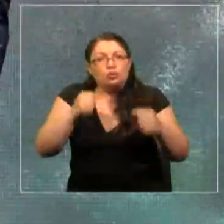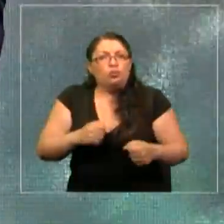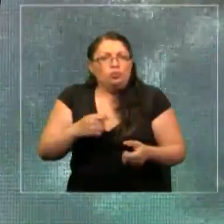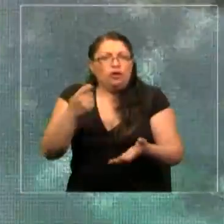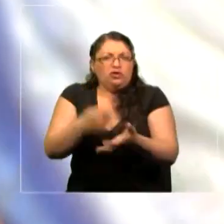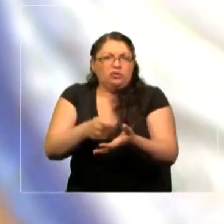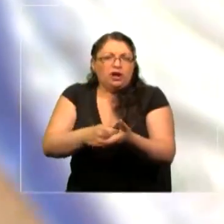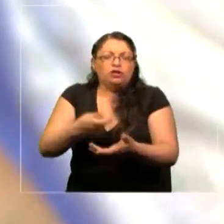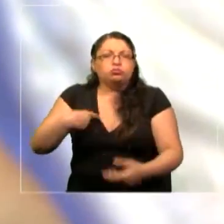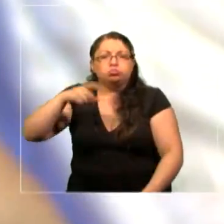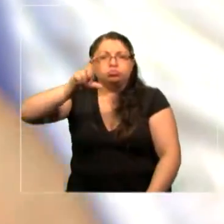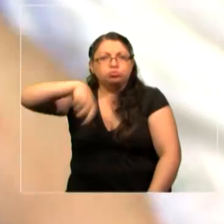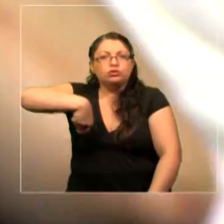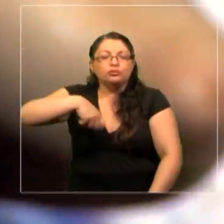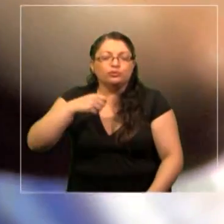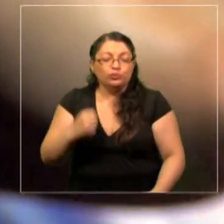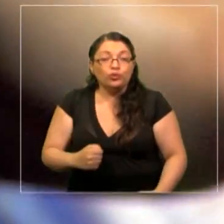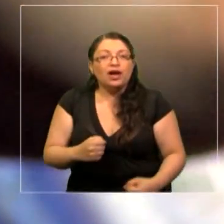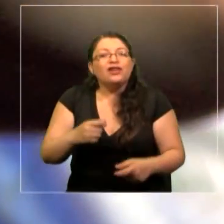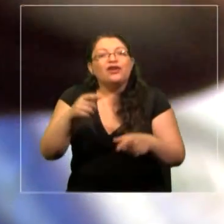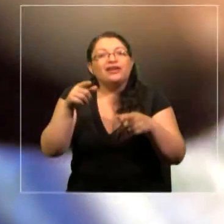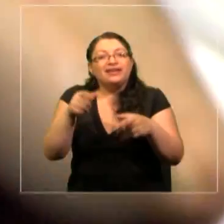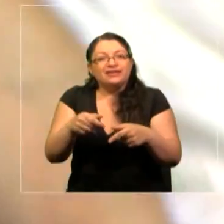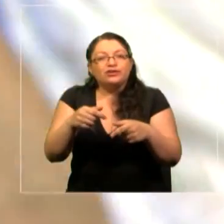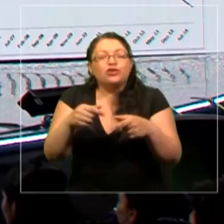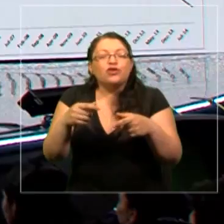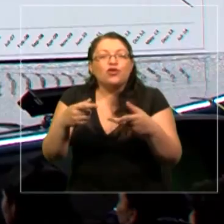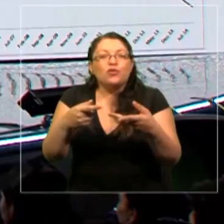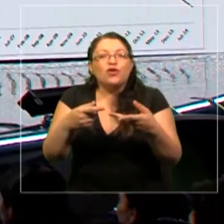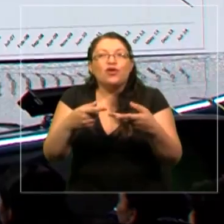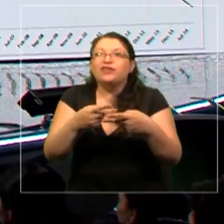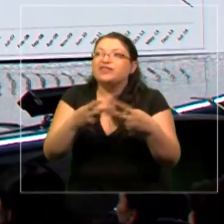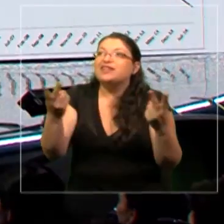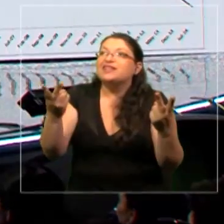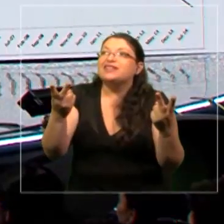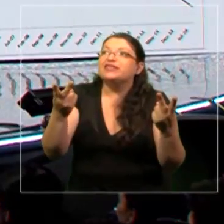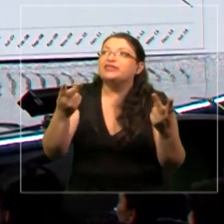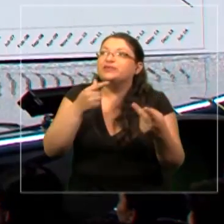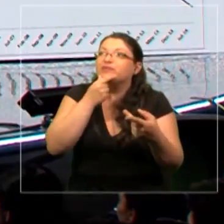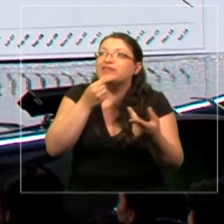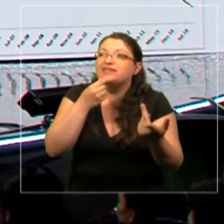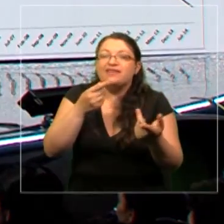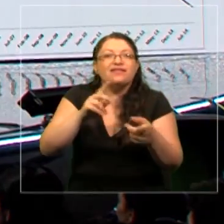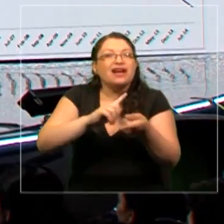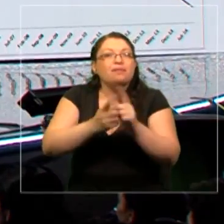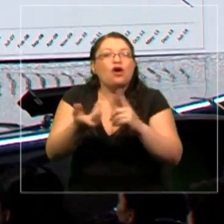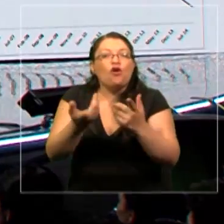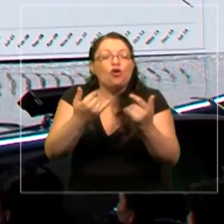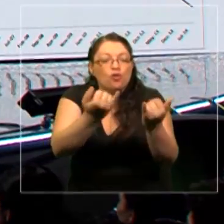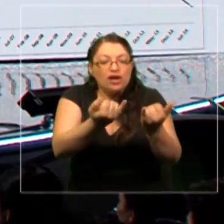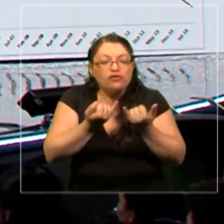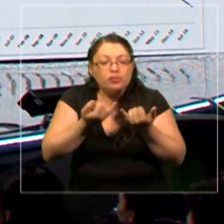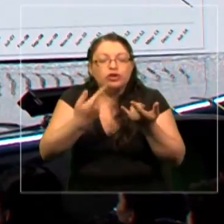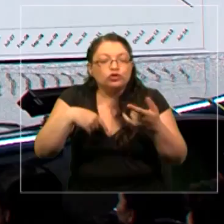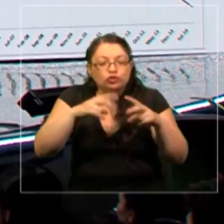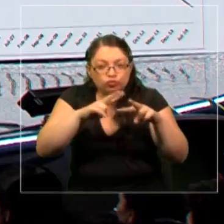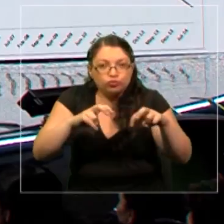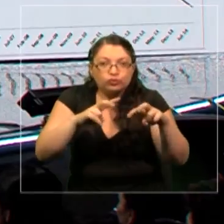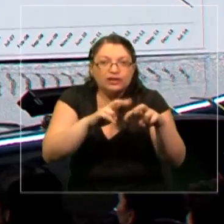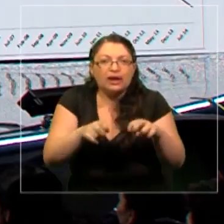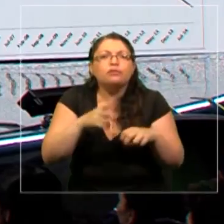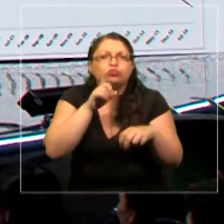esto con mi tarjeta de crédito. Y una declaración simple va a cambiar la forma que pensamos sobre la generación de datos. Tenemos acceso